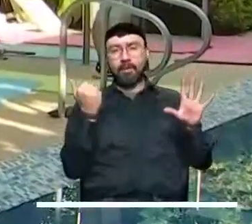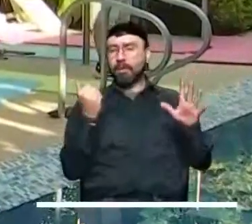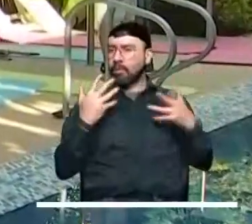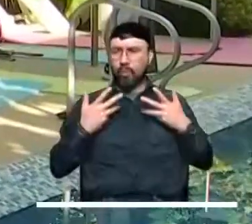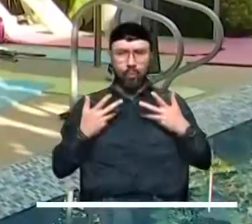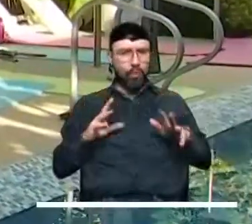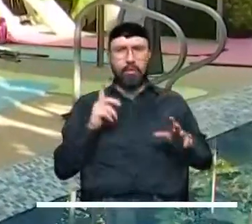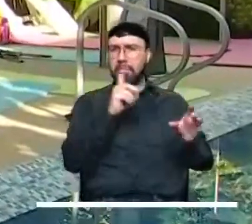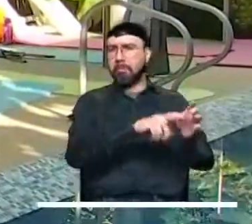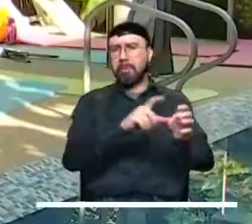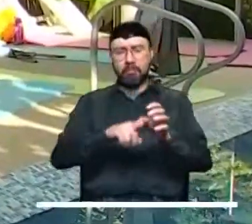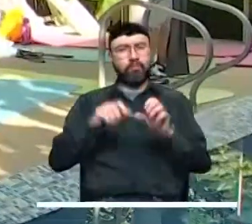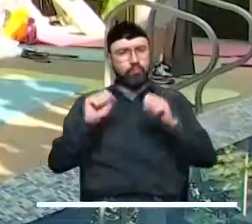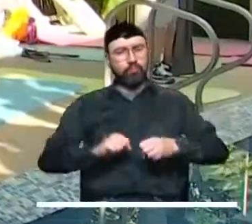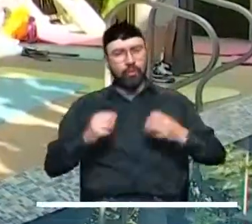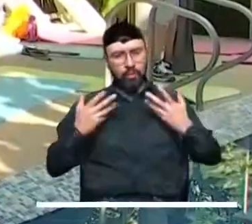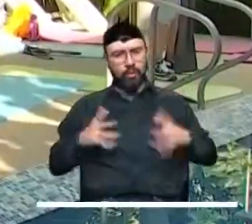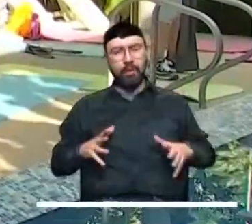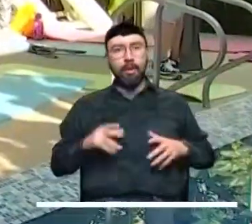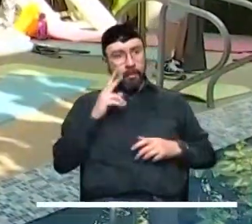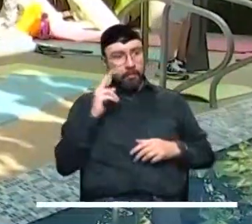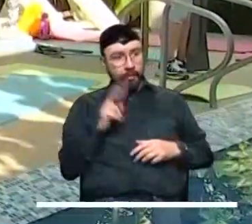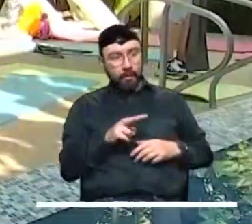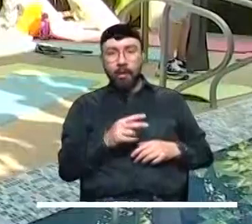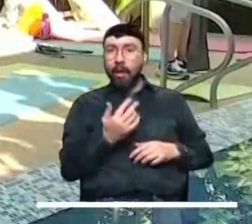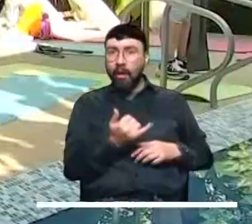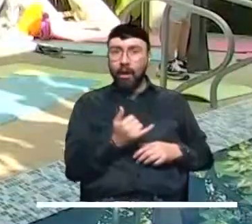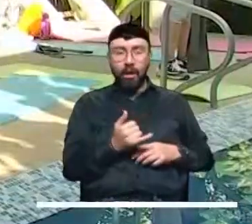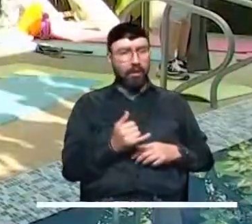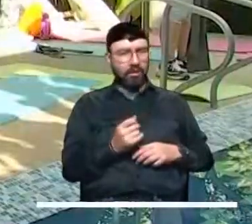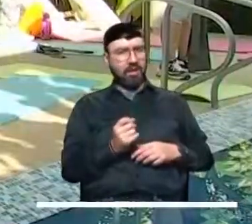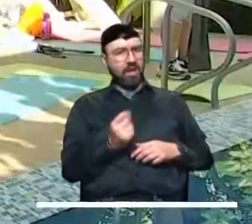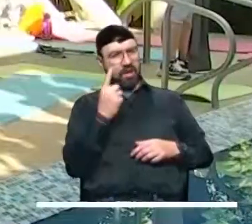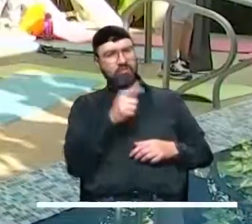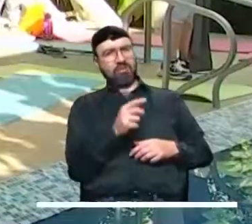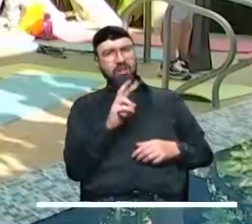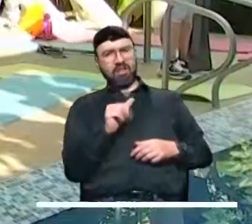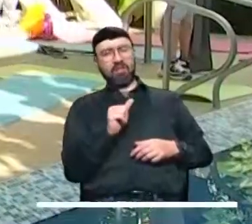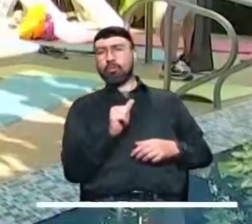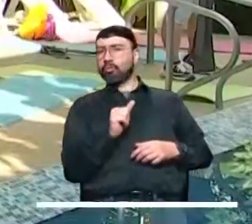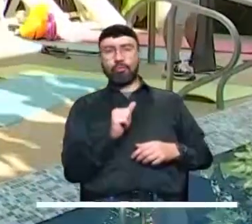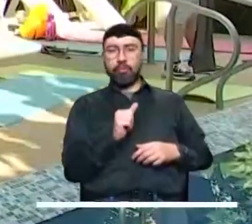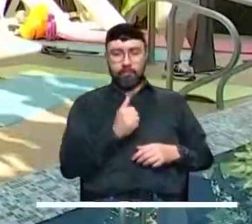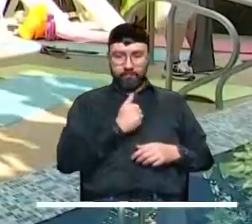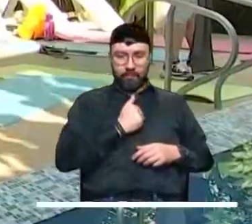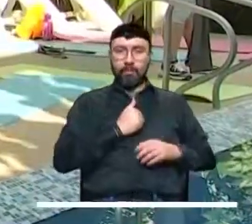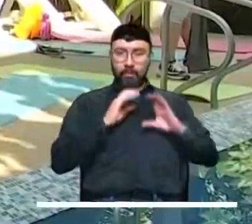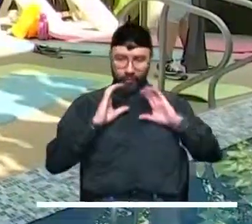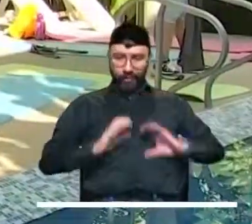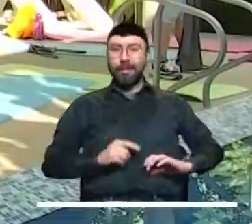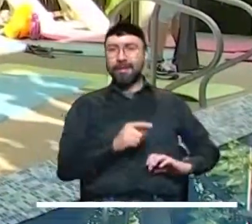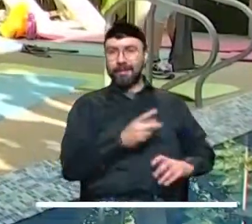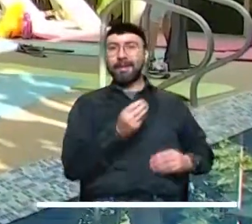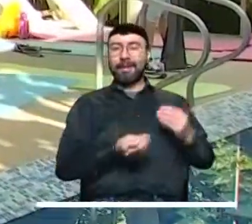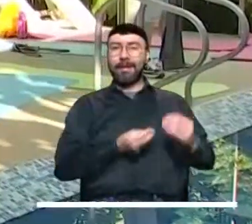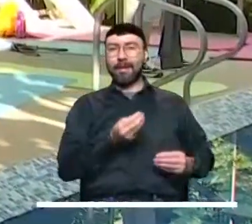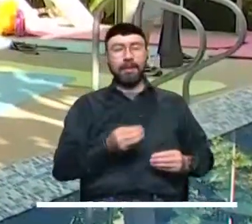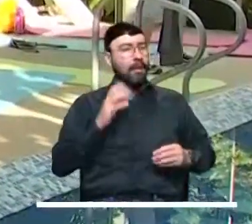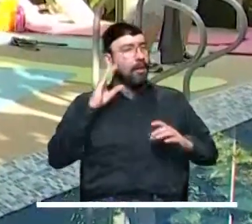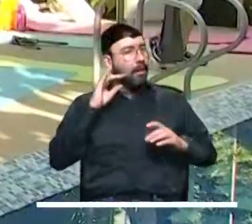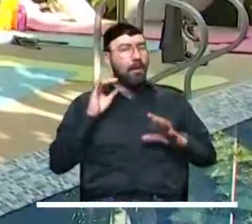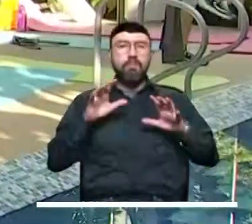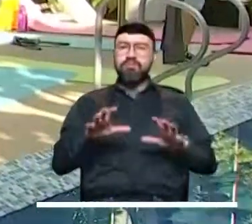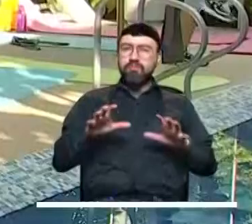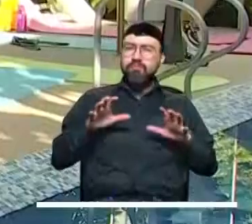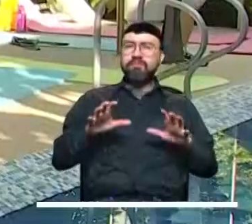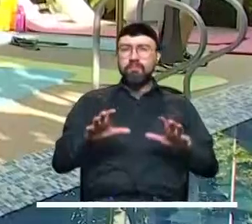cualquier lugar. Por eso, como ustedes ven, no estamos utilizando nada raro, estamos utilizando nuestro propio cuerpo y un bafle para escuchar